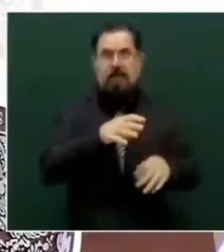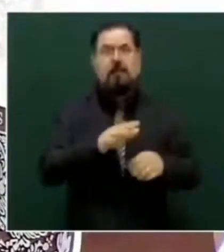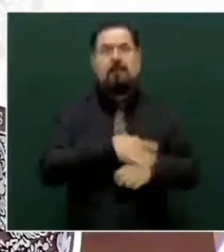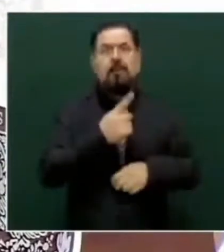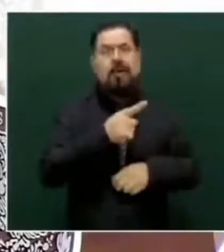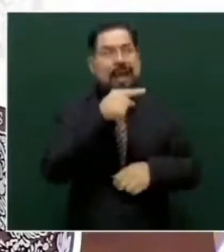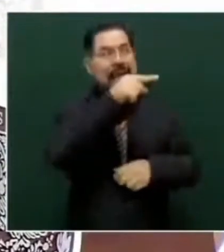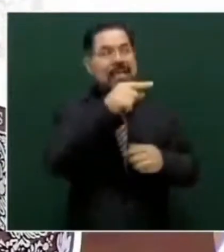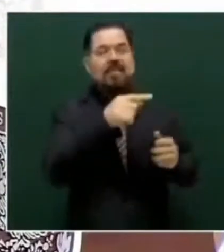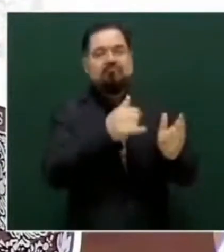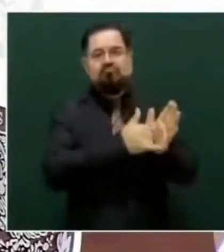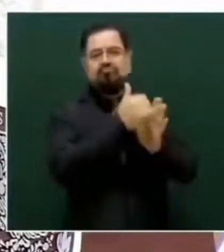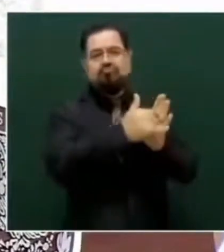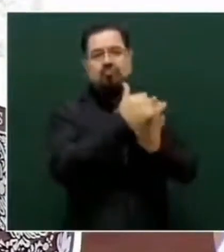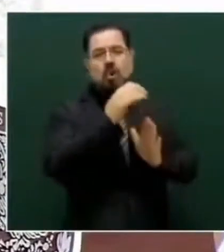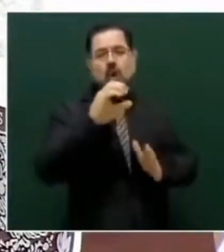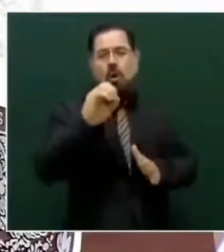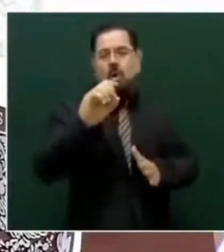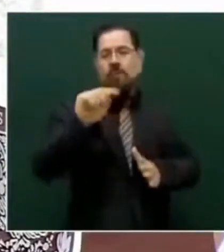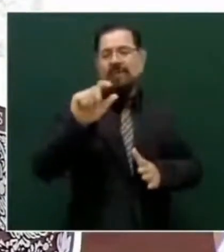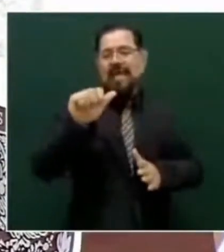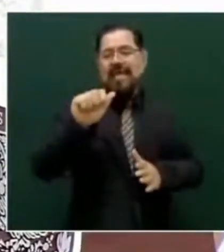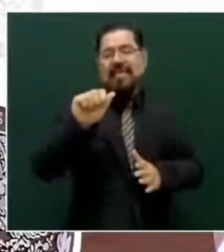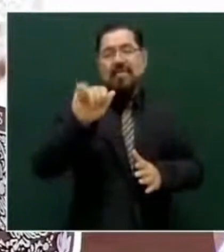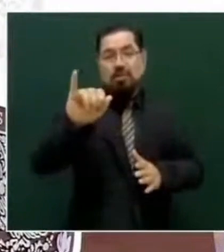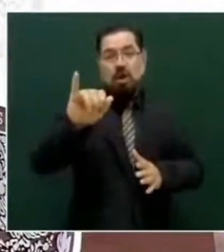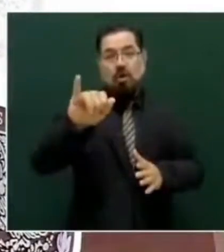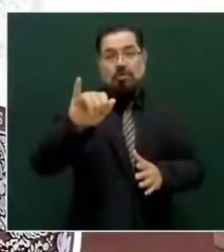vamos a empezar a